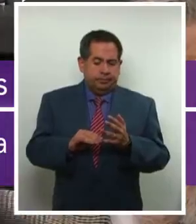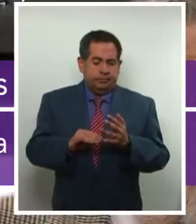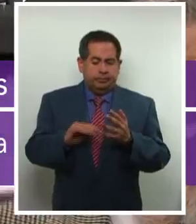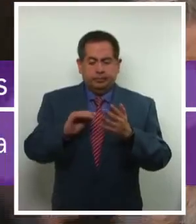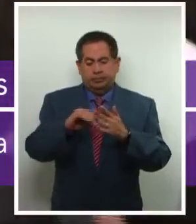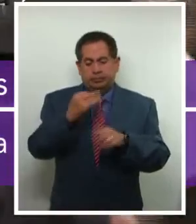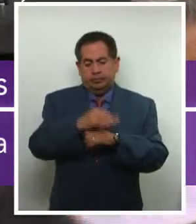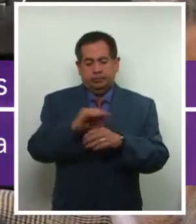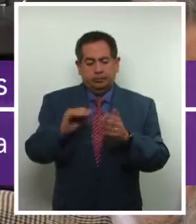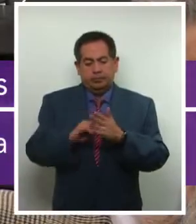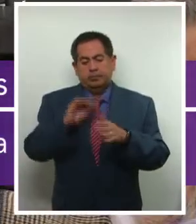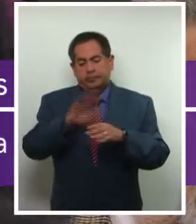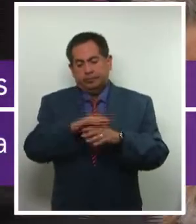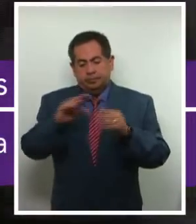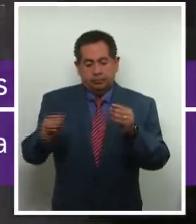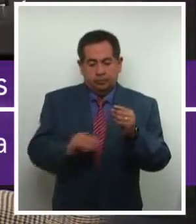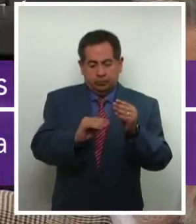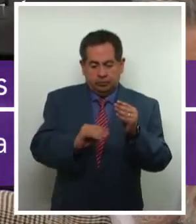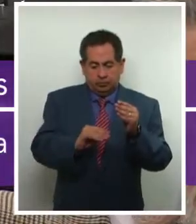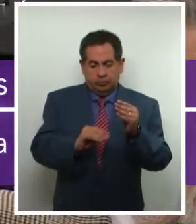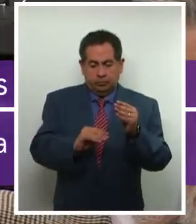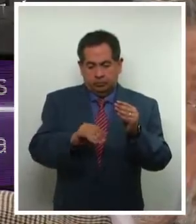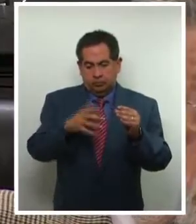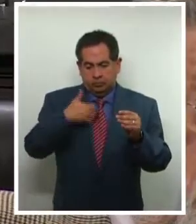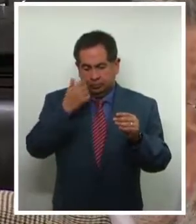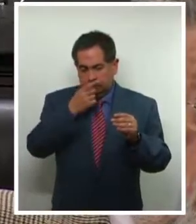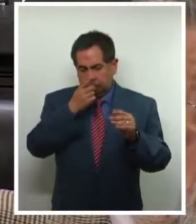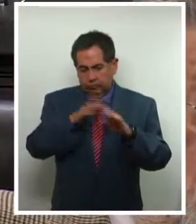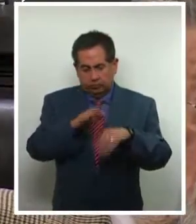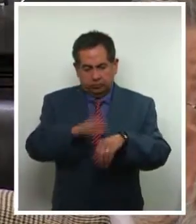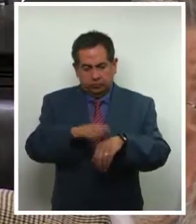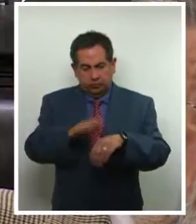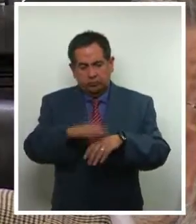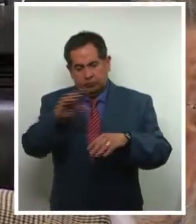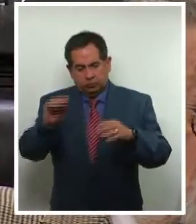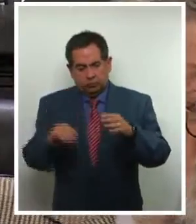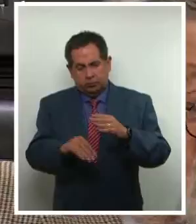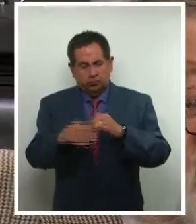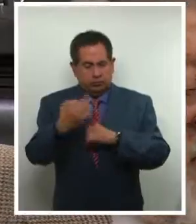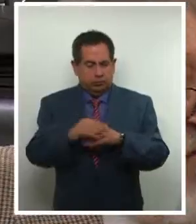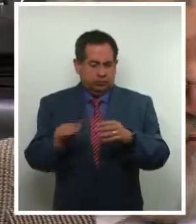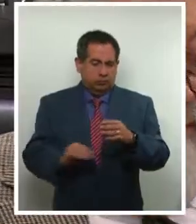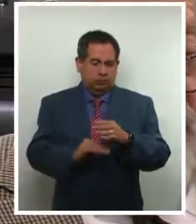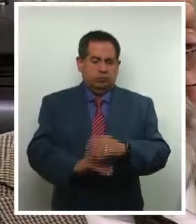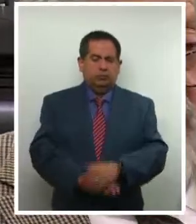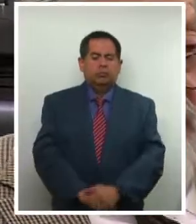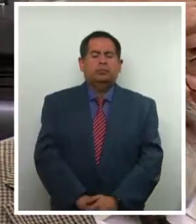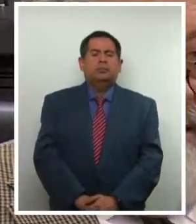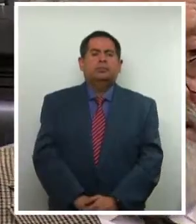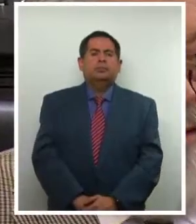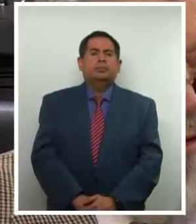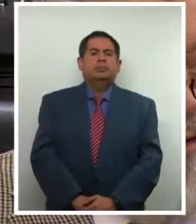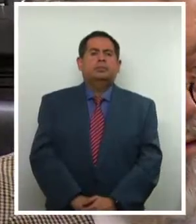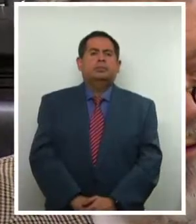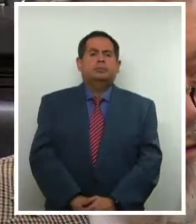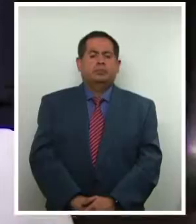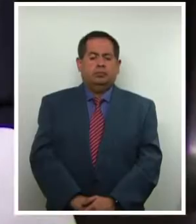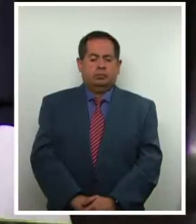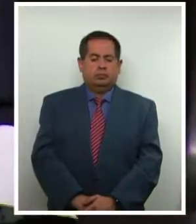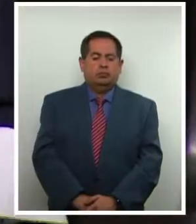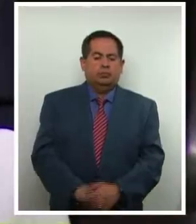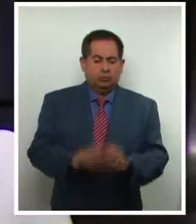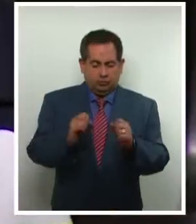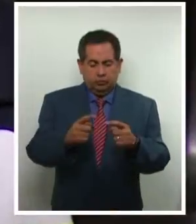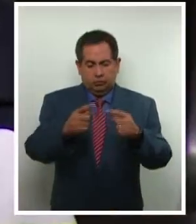transitoria adicional, y quisiera que así fuese señalado en su lista. Bueno, entonces